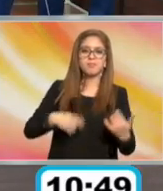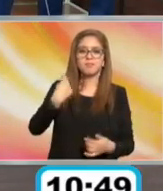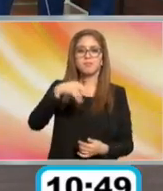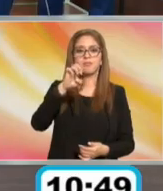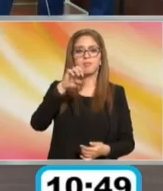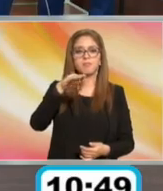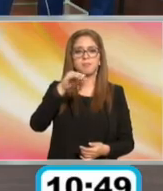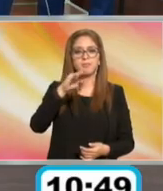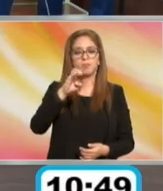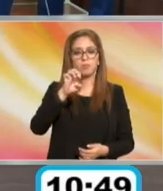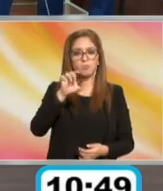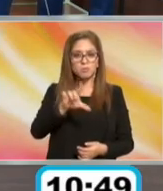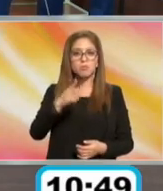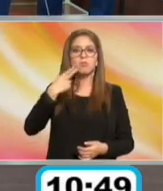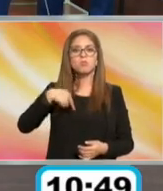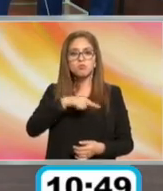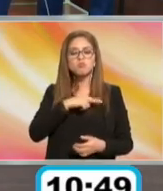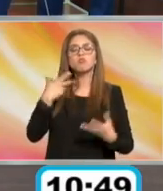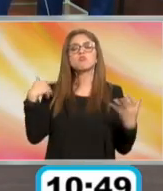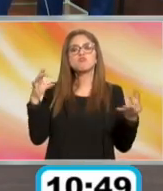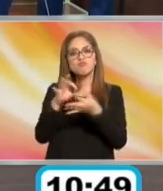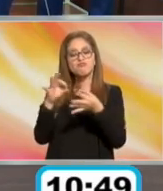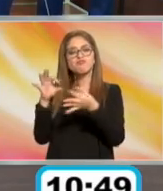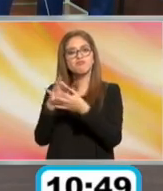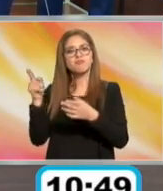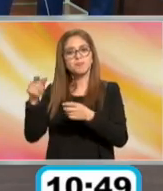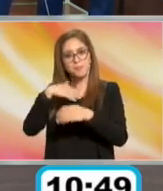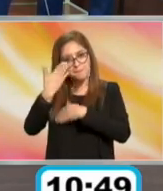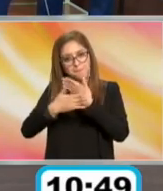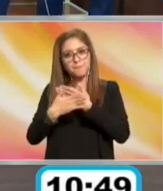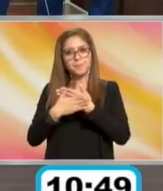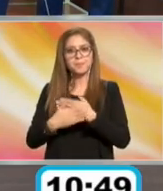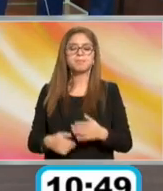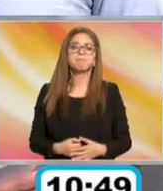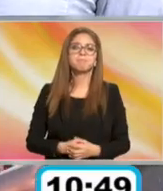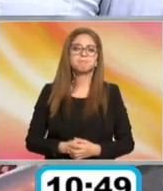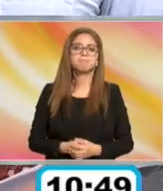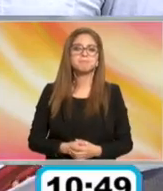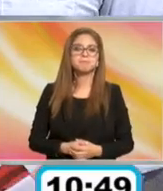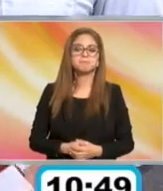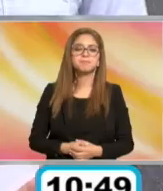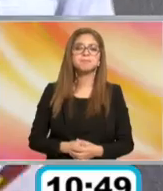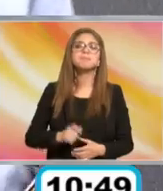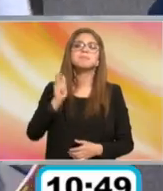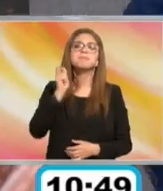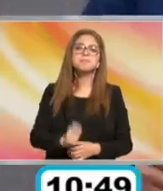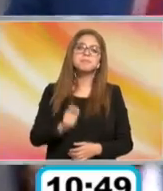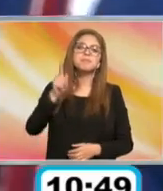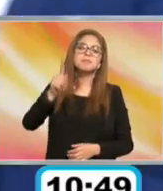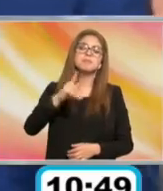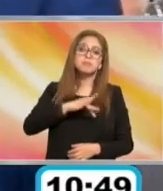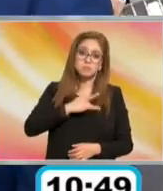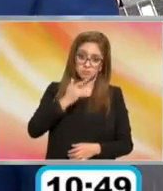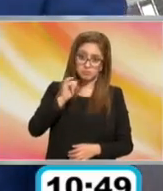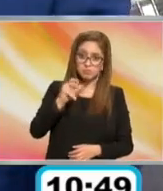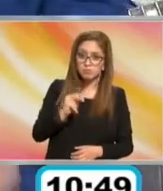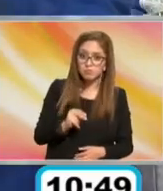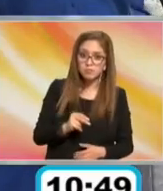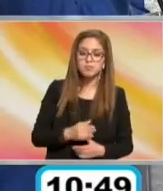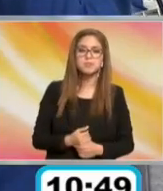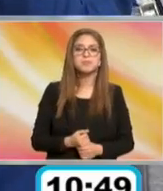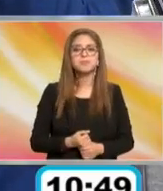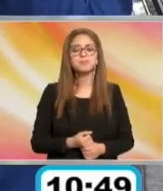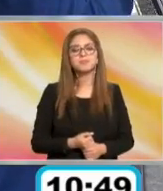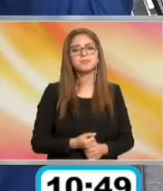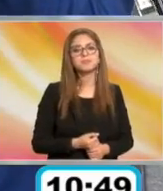Wong, que pues ahí estaremos echándolos a promoción también próximamente. Que sin duda se destacan por el romanticismo, ¿no, Chuy? Así es, ¿no?